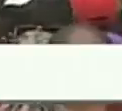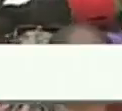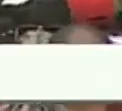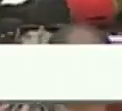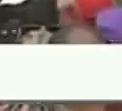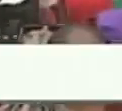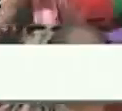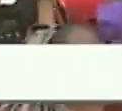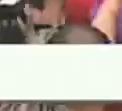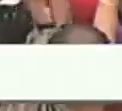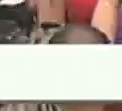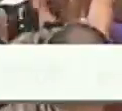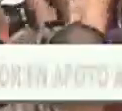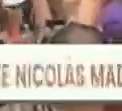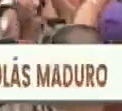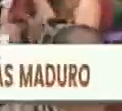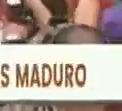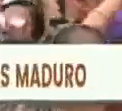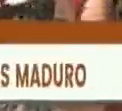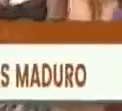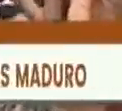la casita